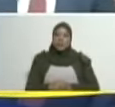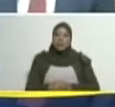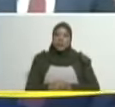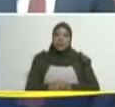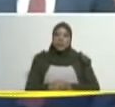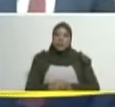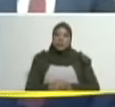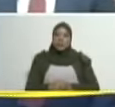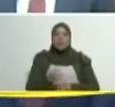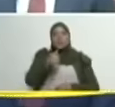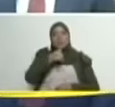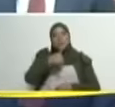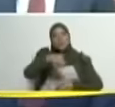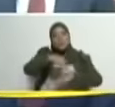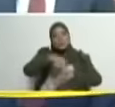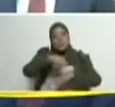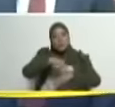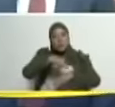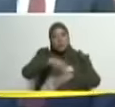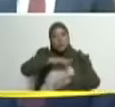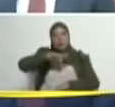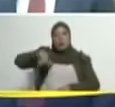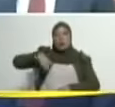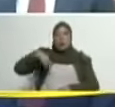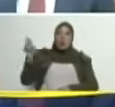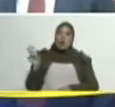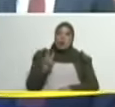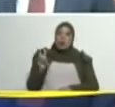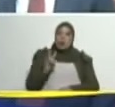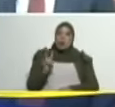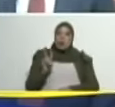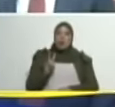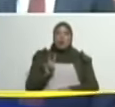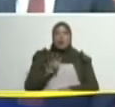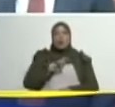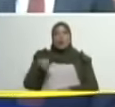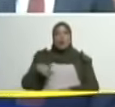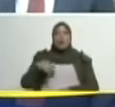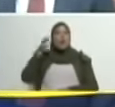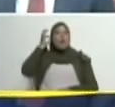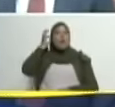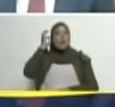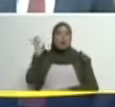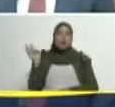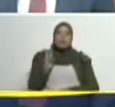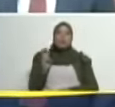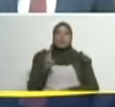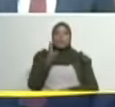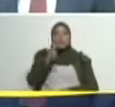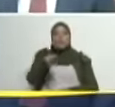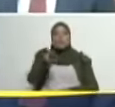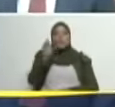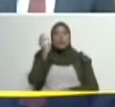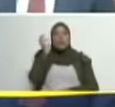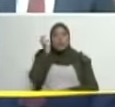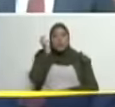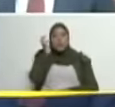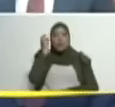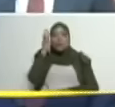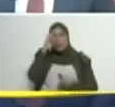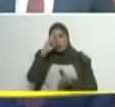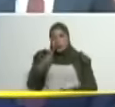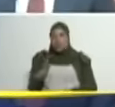¿Y quién está llamado que lo hagamos respetar? Nosotros los venezolanos. Ustedes, mujeres venezolanas, más que nadie las mujeres, tienen que hacer